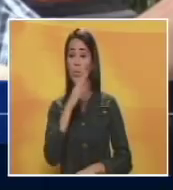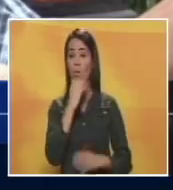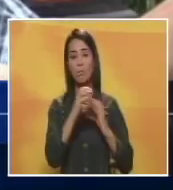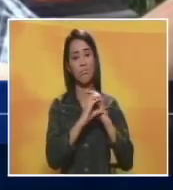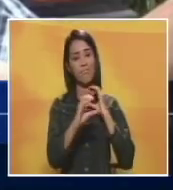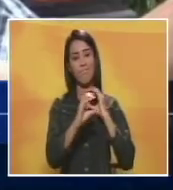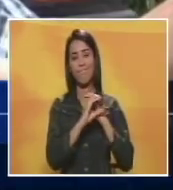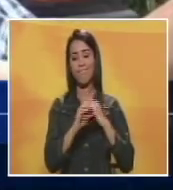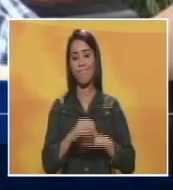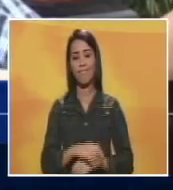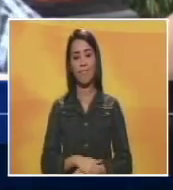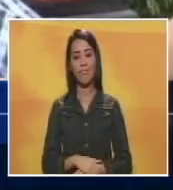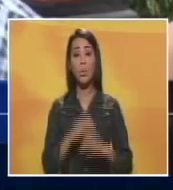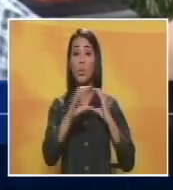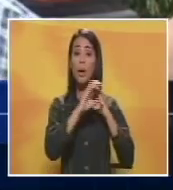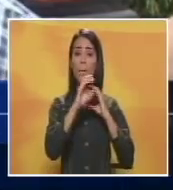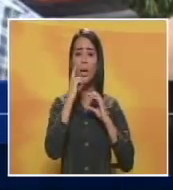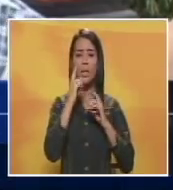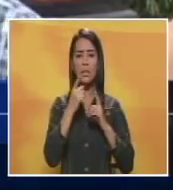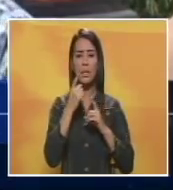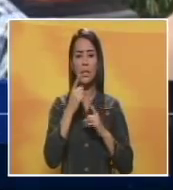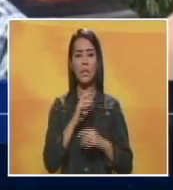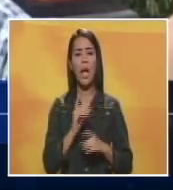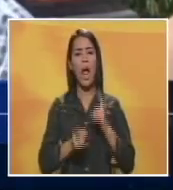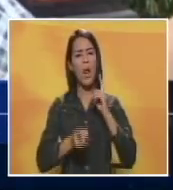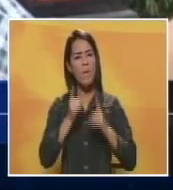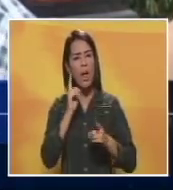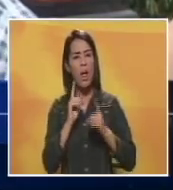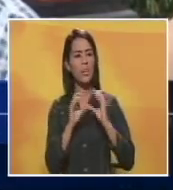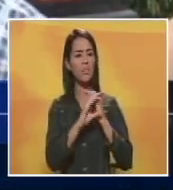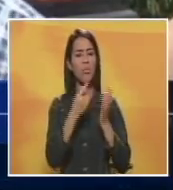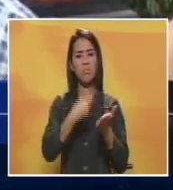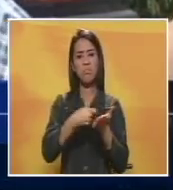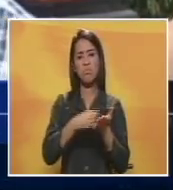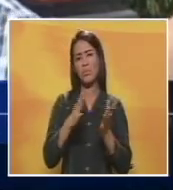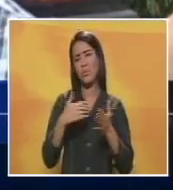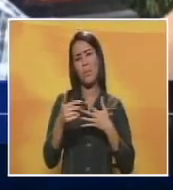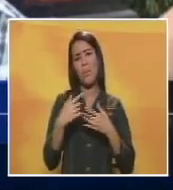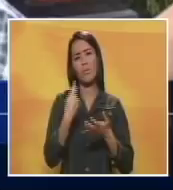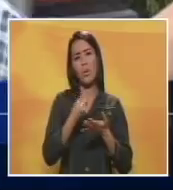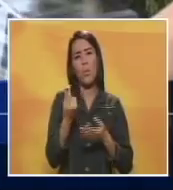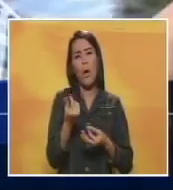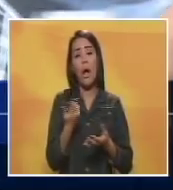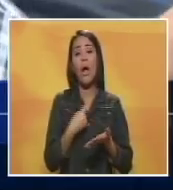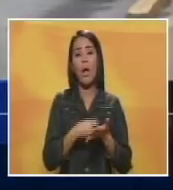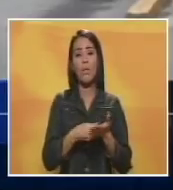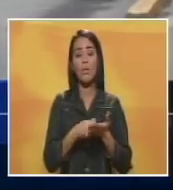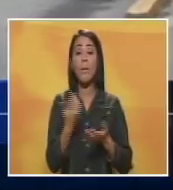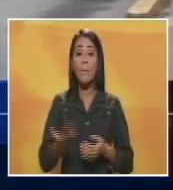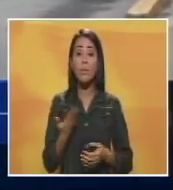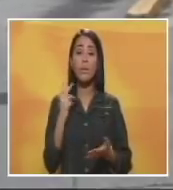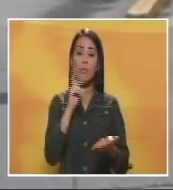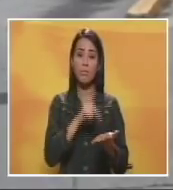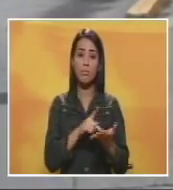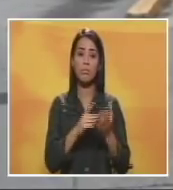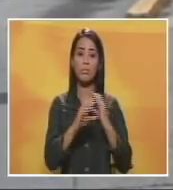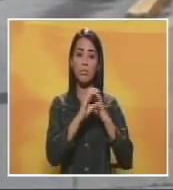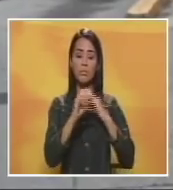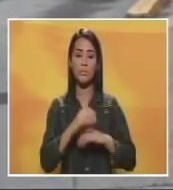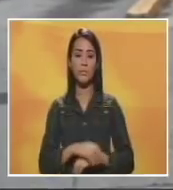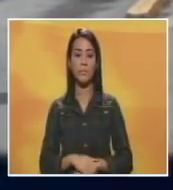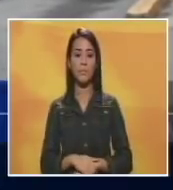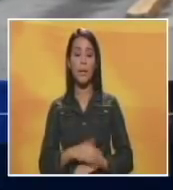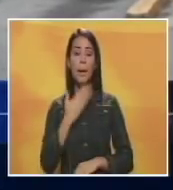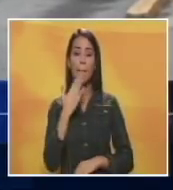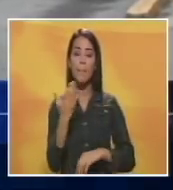transporte, una camioneta pirata que se aparece de vez en cuando y nos cobran, no importa lo que nos cobren, lo importante es que nos lleven. De esta manera, vecinos le exigieron